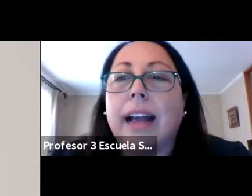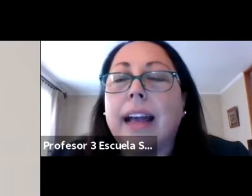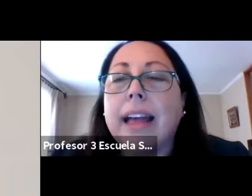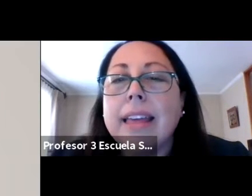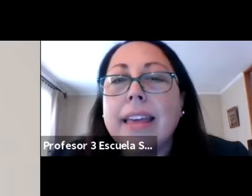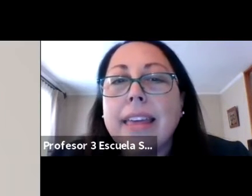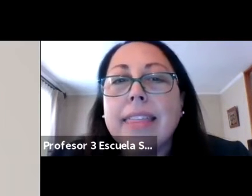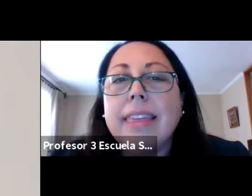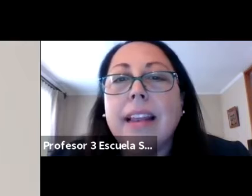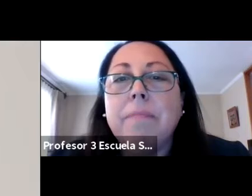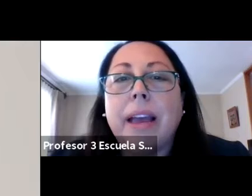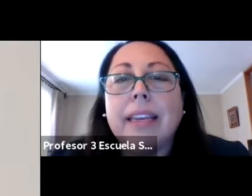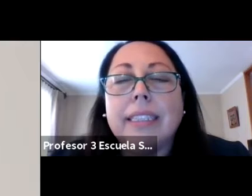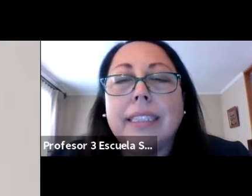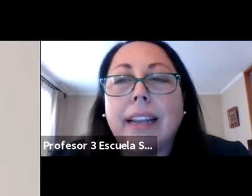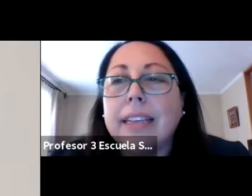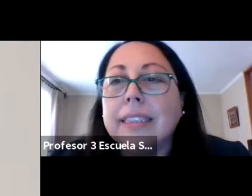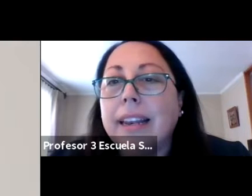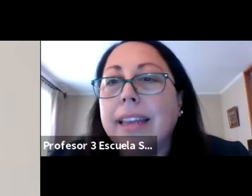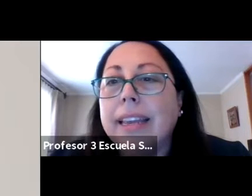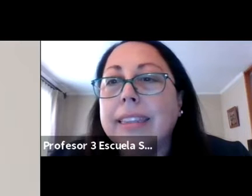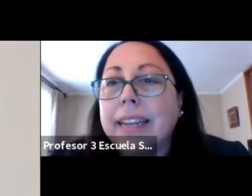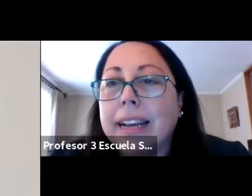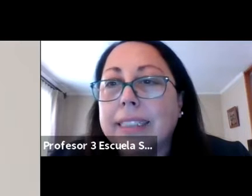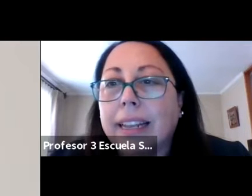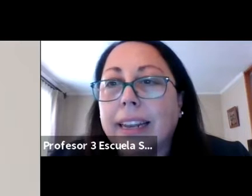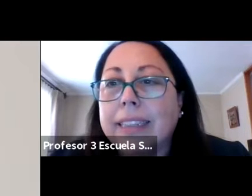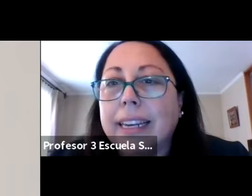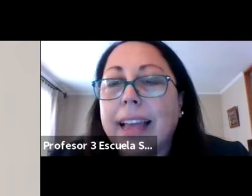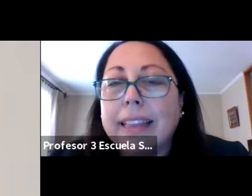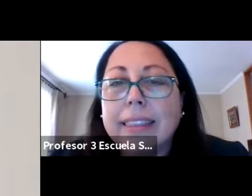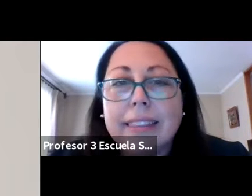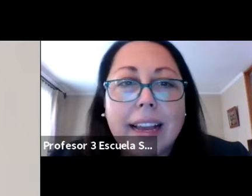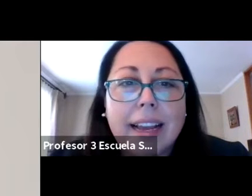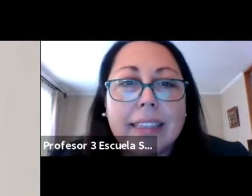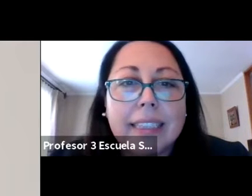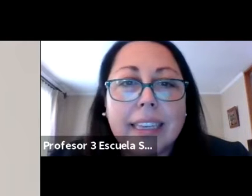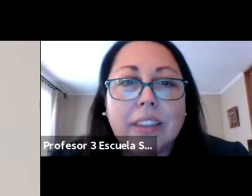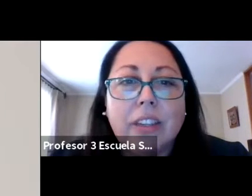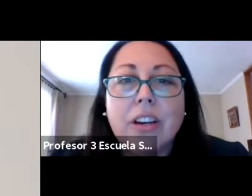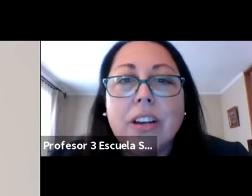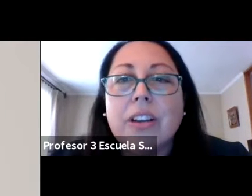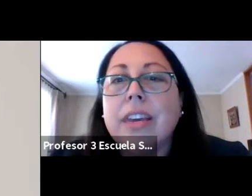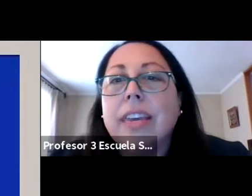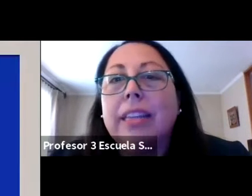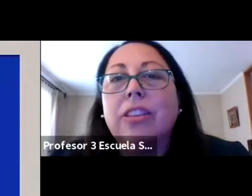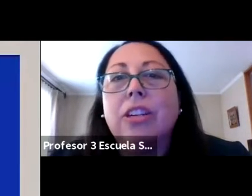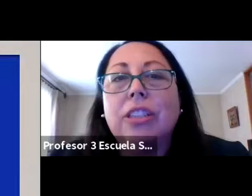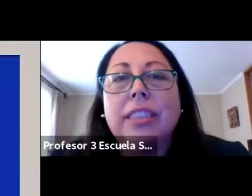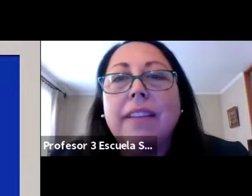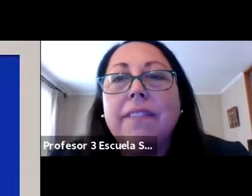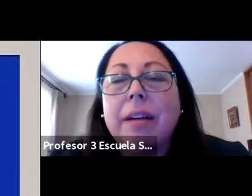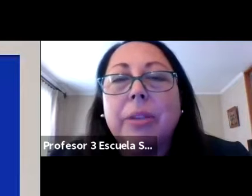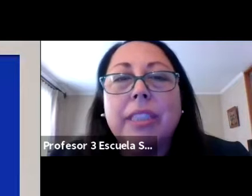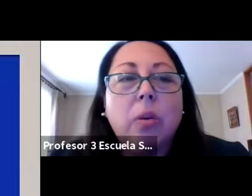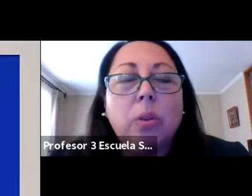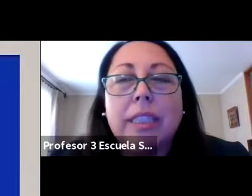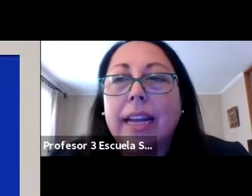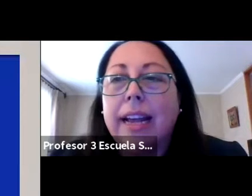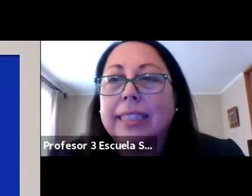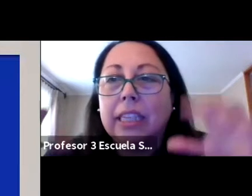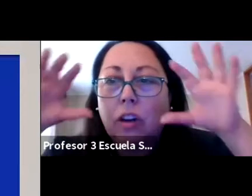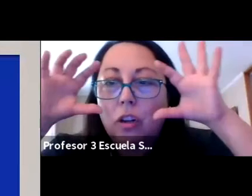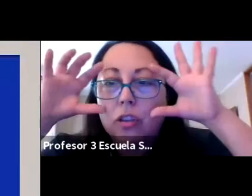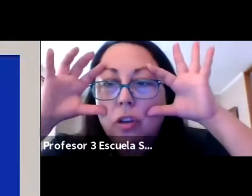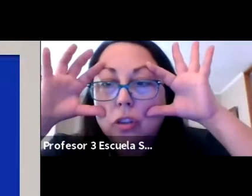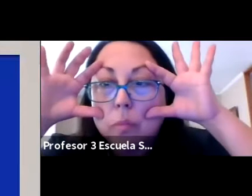tengo acá del país de las letras, de Letrilandia, ¿cierto? Entonces vamos a